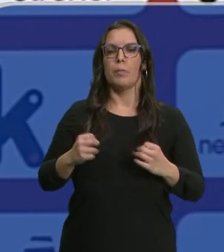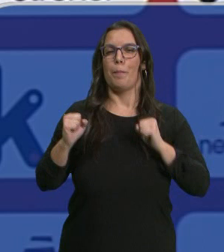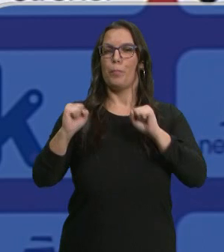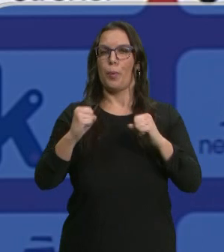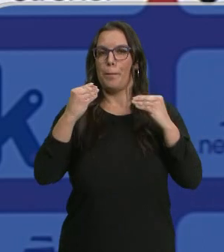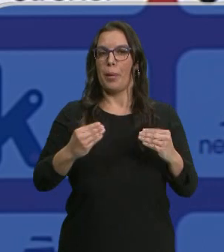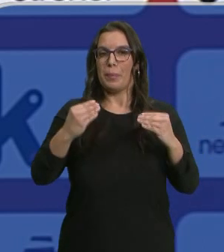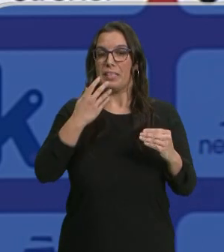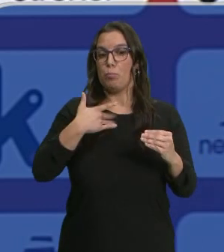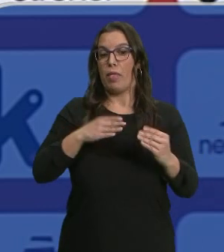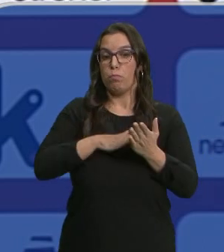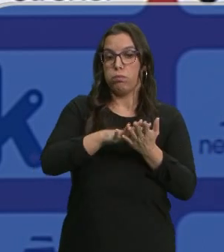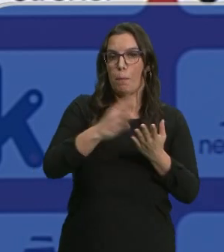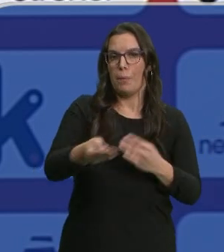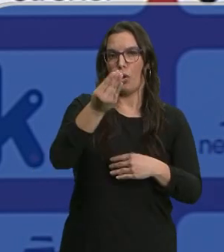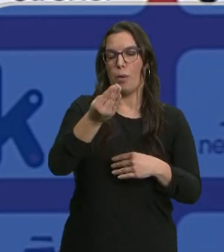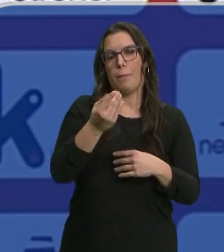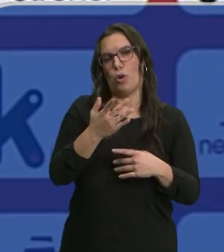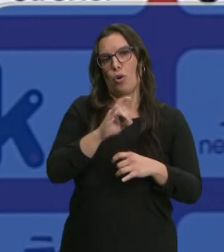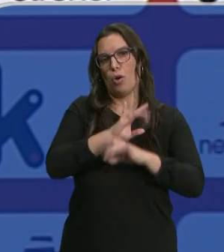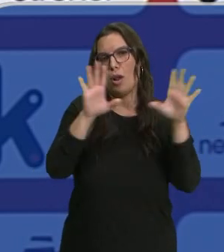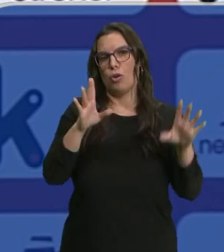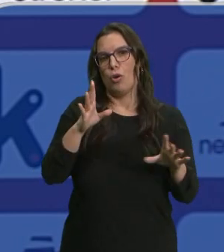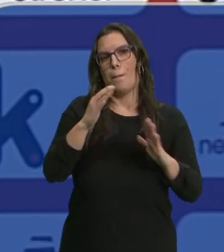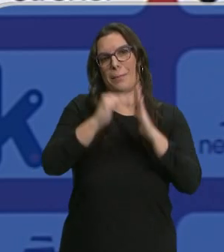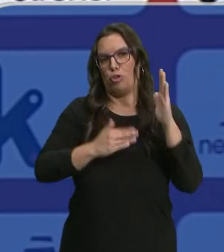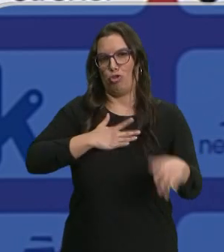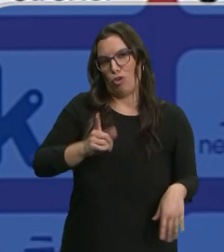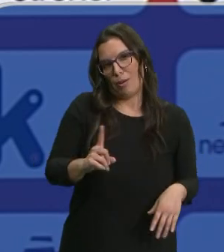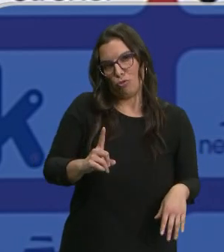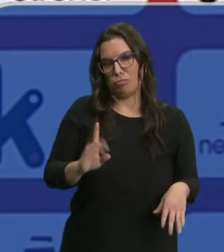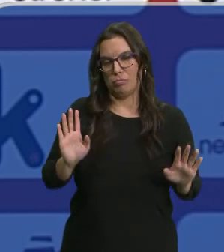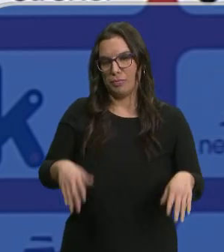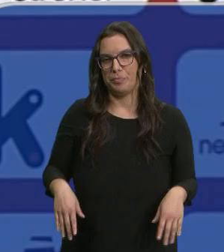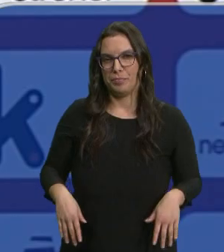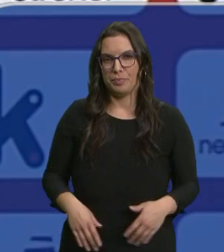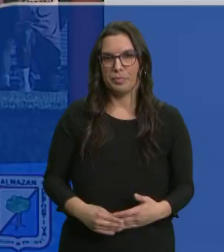podemos aumentarlo o si podemos subir un poco más, pero desde luego lo que no queremos es bajar de esa posición.